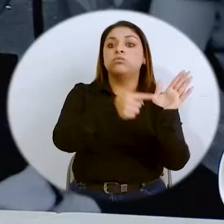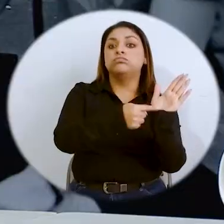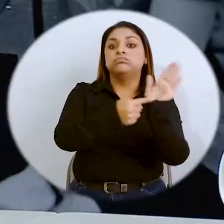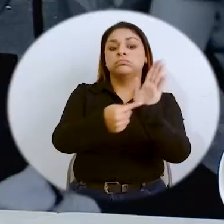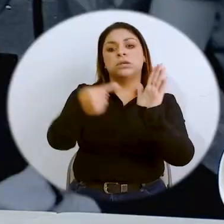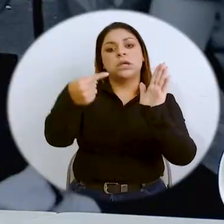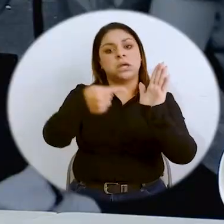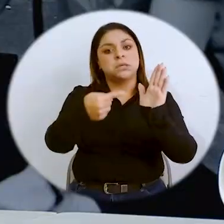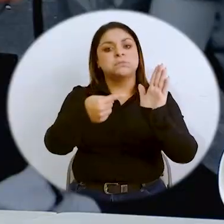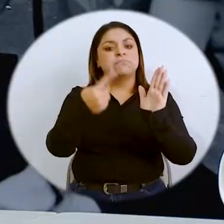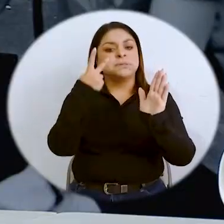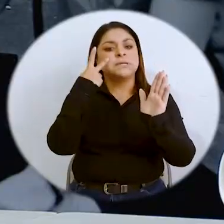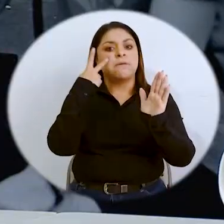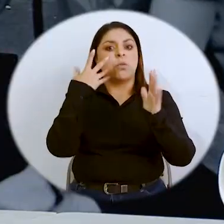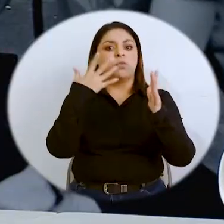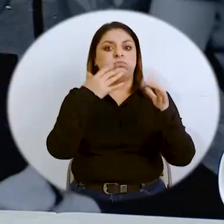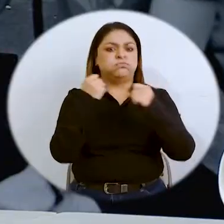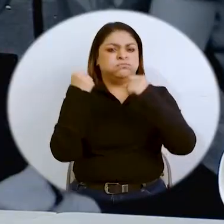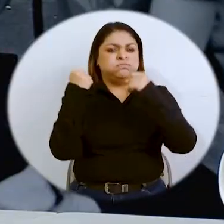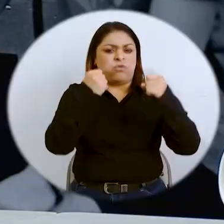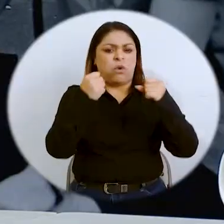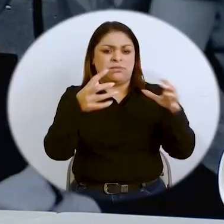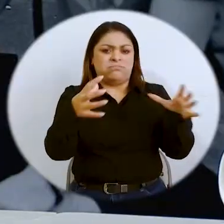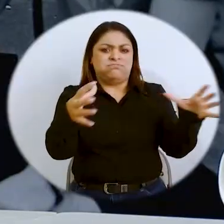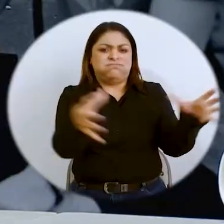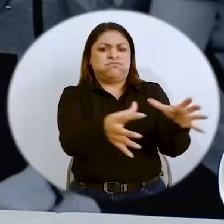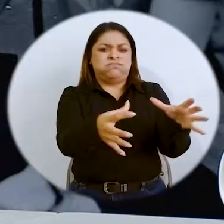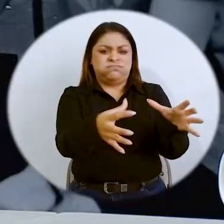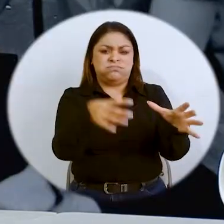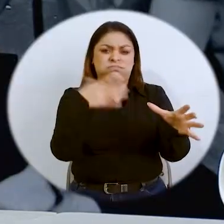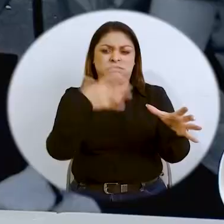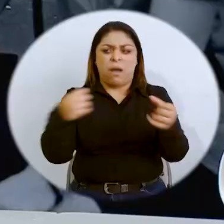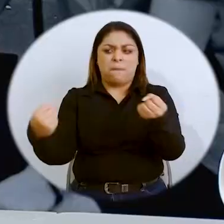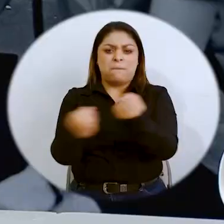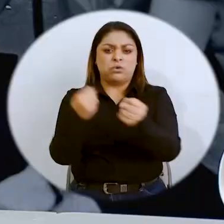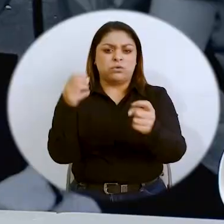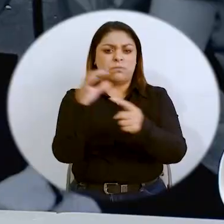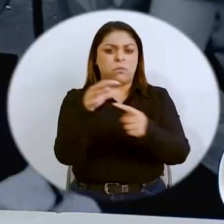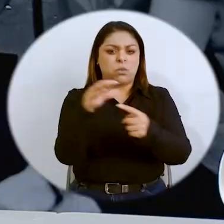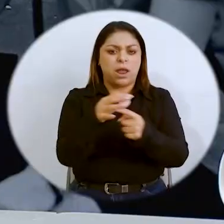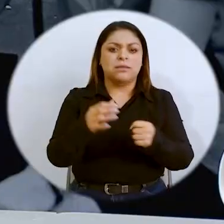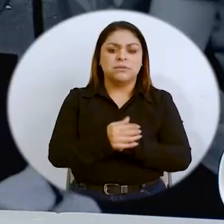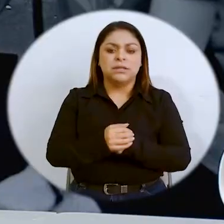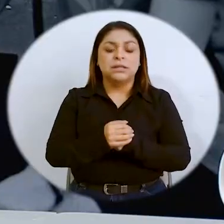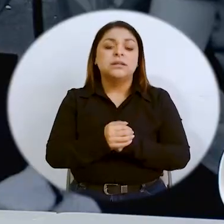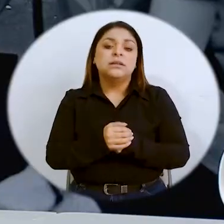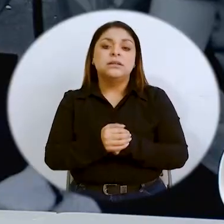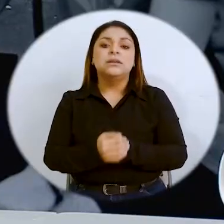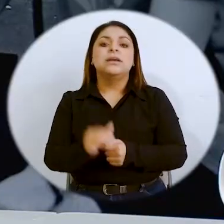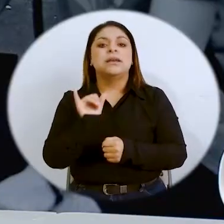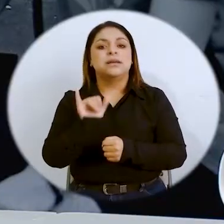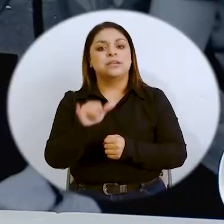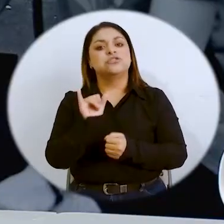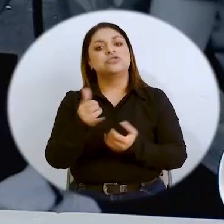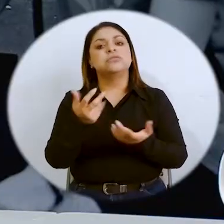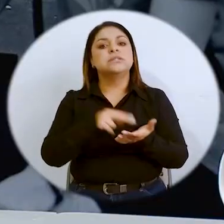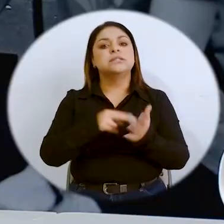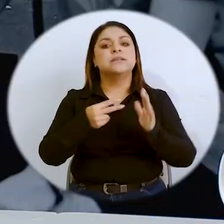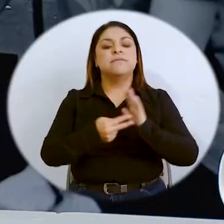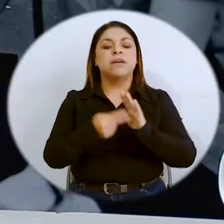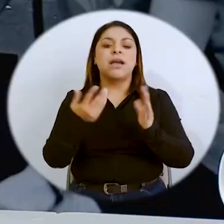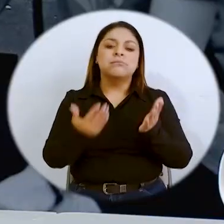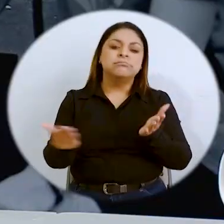proceso, pues como ustedes dicen, se muestra la presencia de diferentes fuerzas con diferente apoyo popular, y que hace como